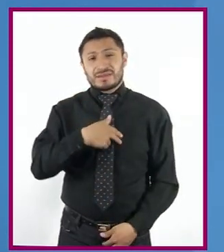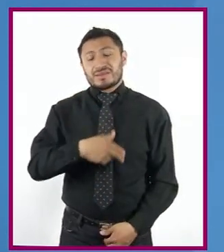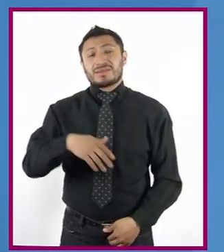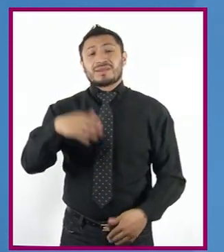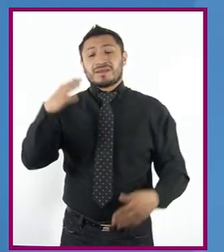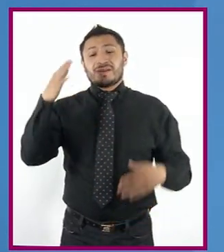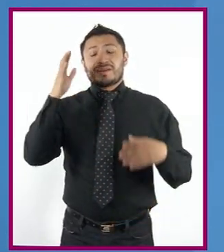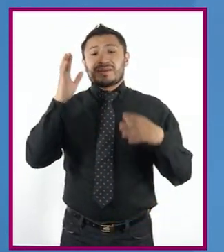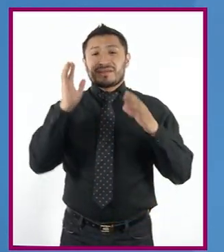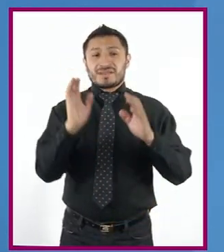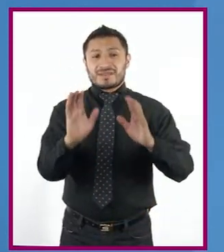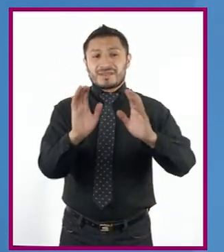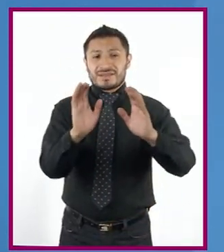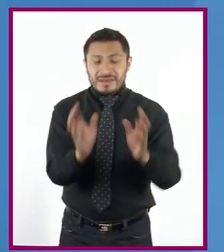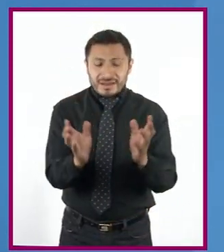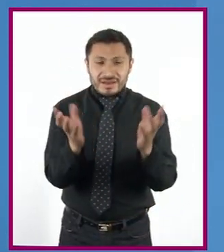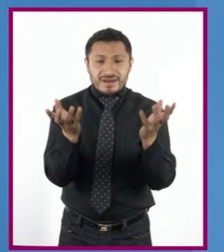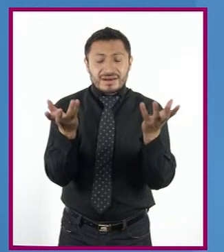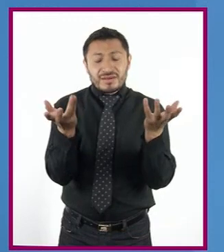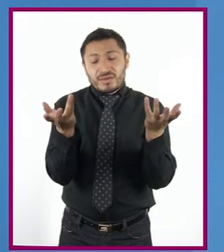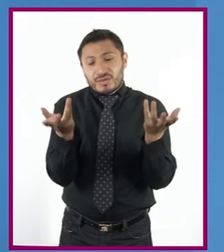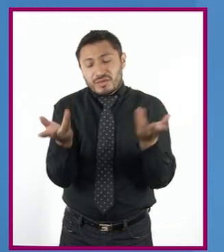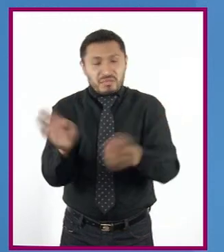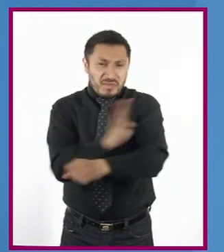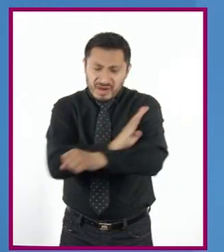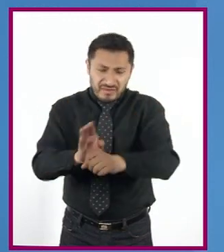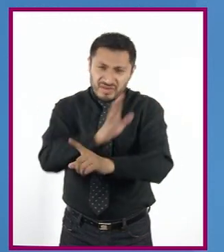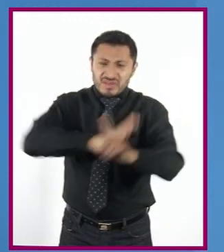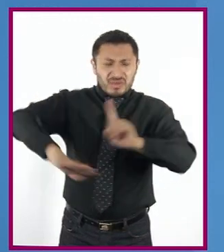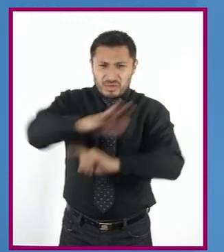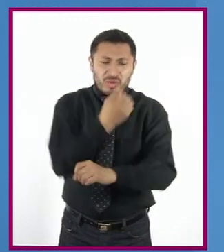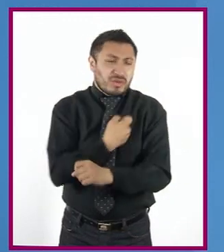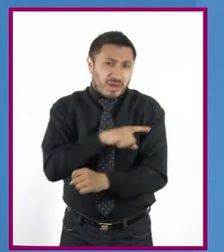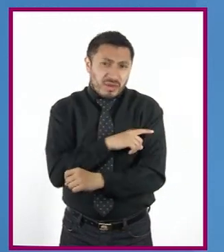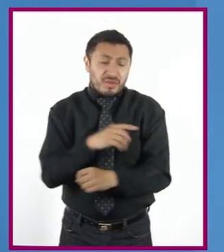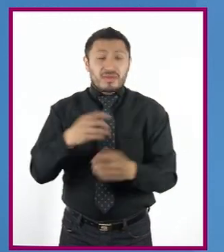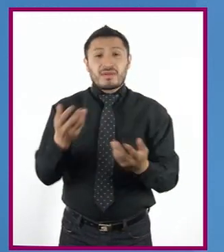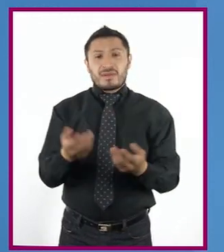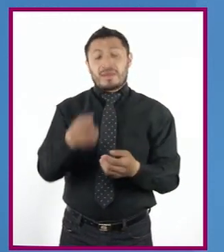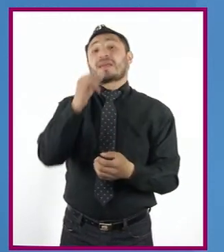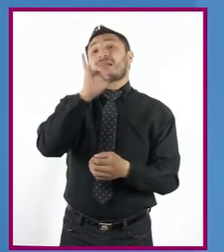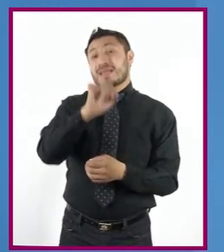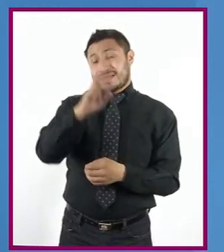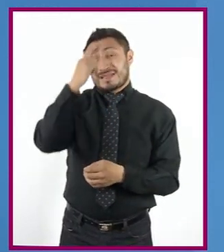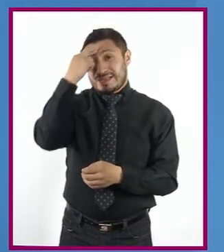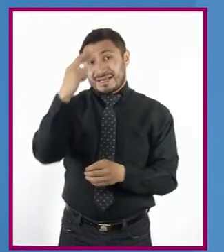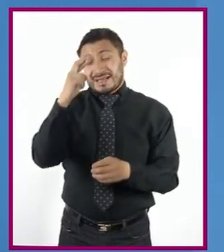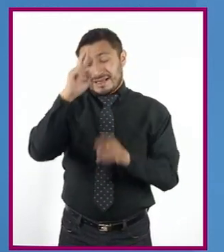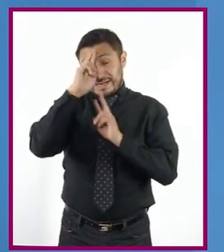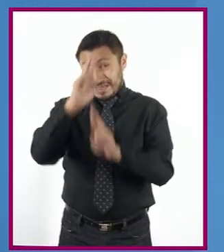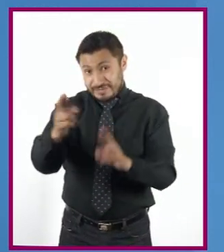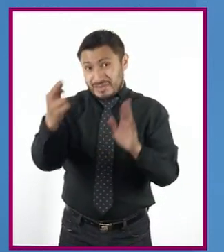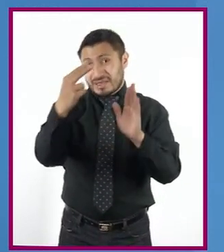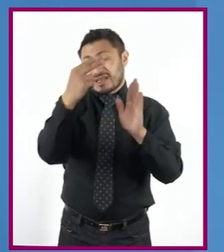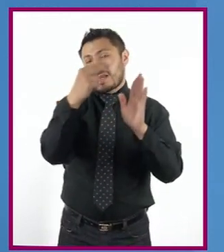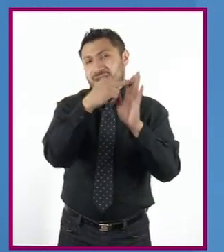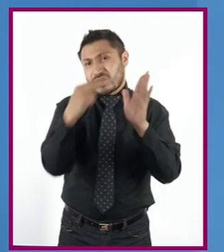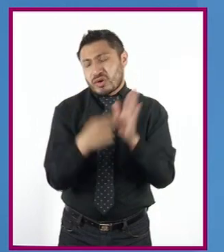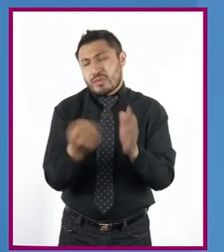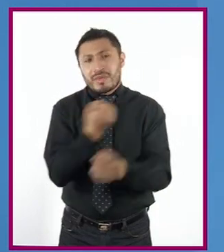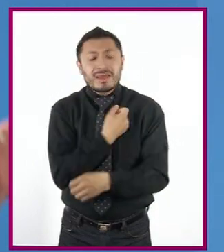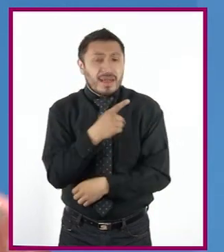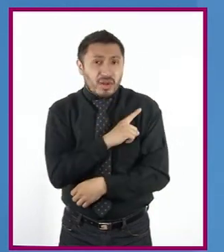bienestar propio y el de todas y todos, no solo al llevar a cabo medidas higiénicas, sino de salud mental